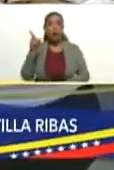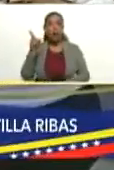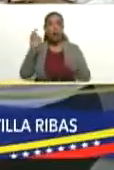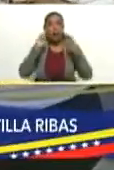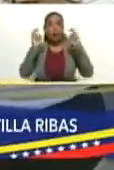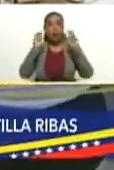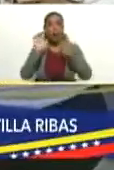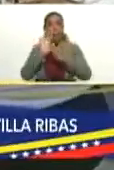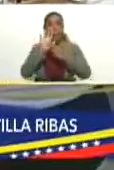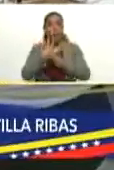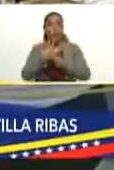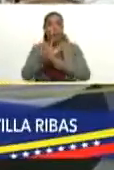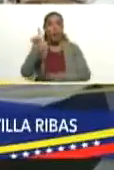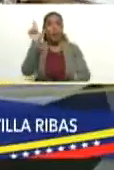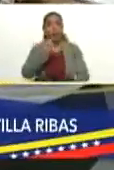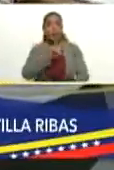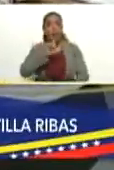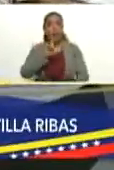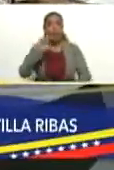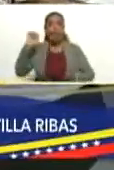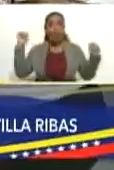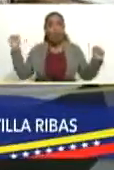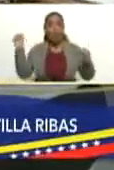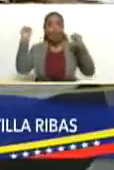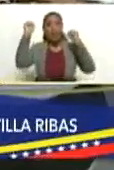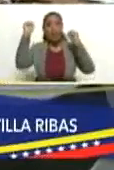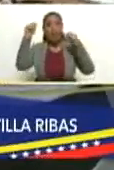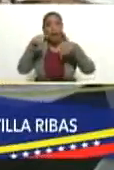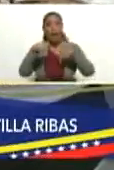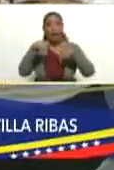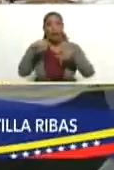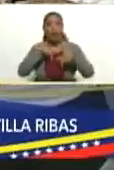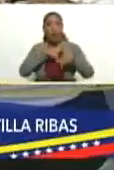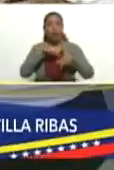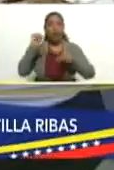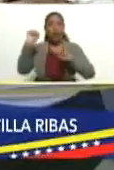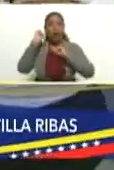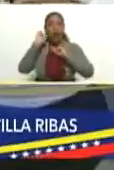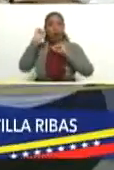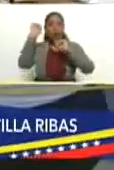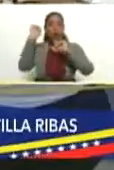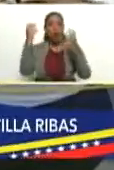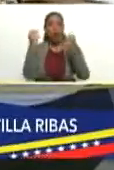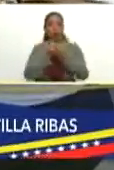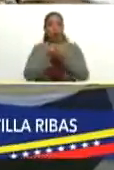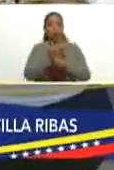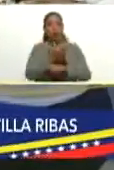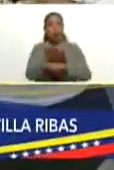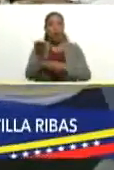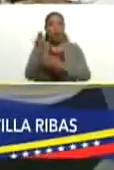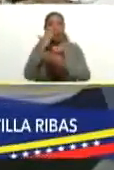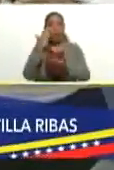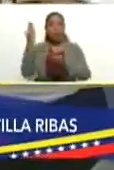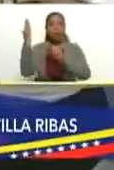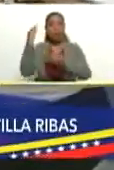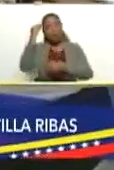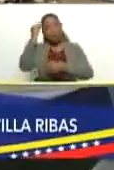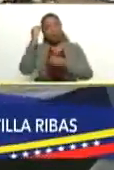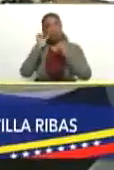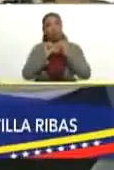es necesario es vencer, presidente. Y aquí estamos venciendo como usted lo ha llevado en una reflexión